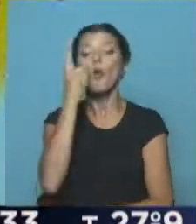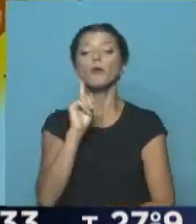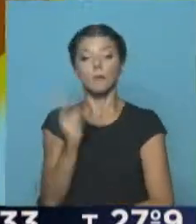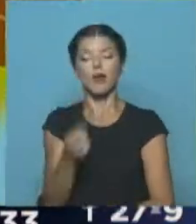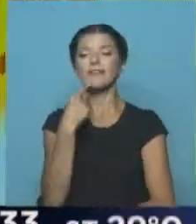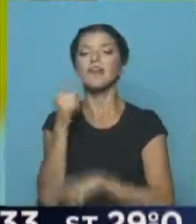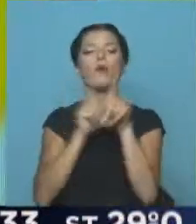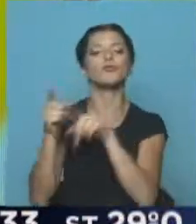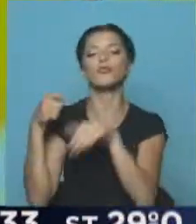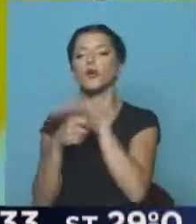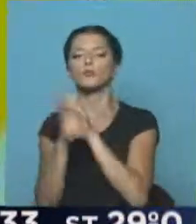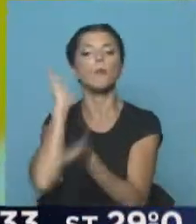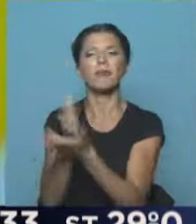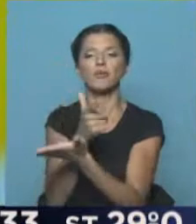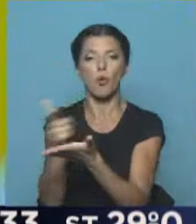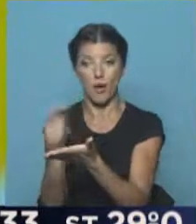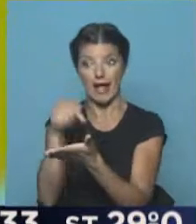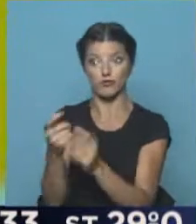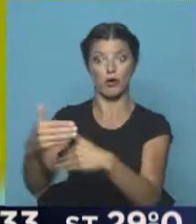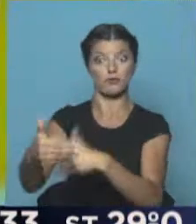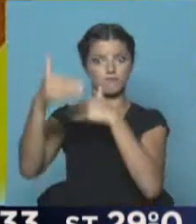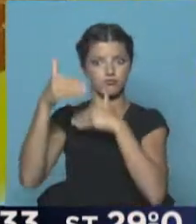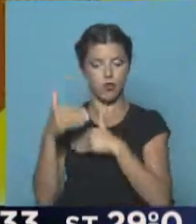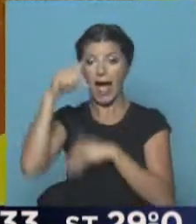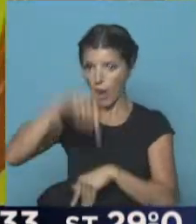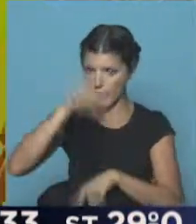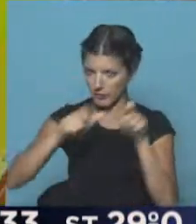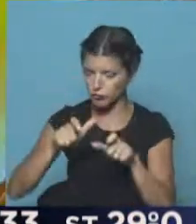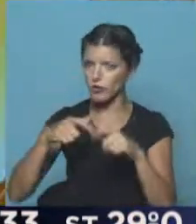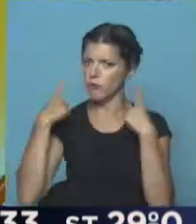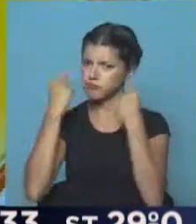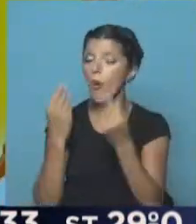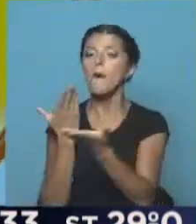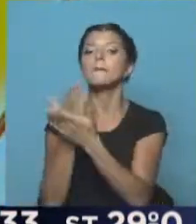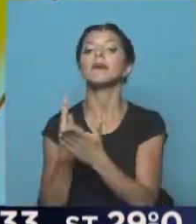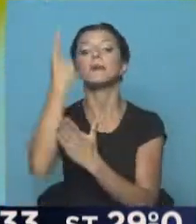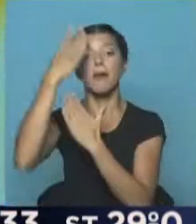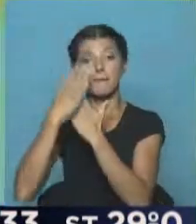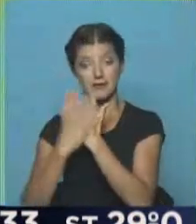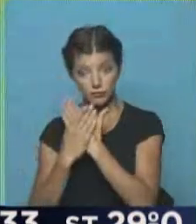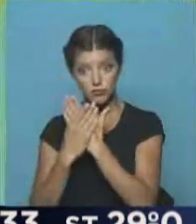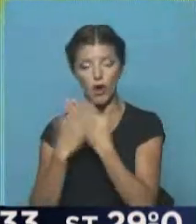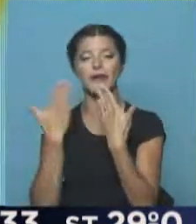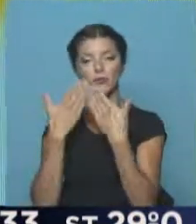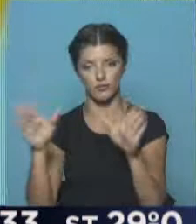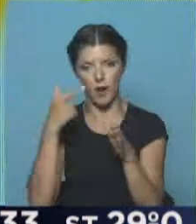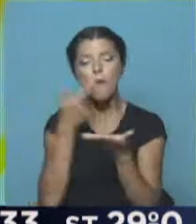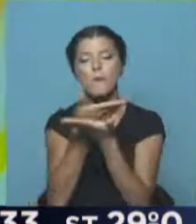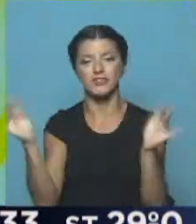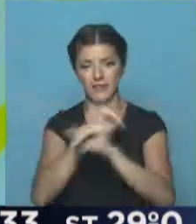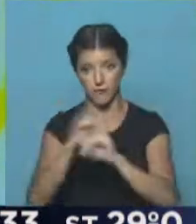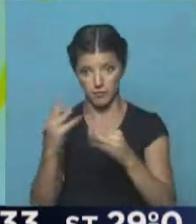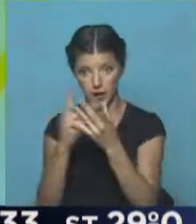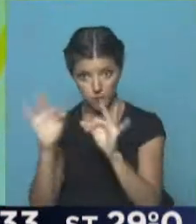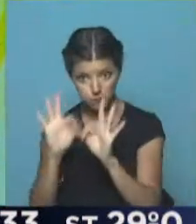algunos casos de corrupción la gente no se quedó conforme y ahora piden la renuncia del primer ministro green dya no vemos un informe y después